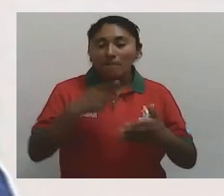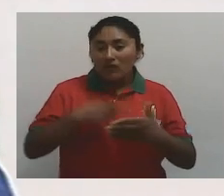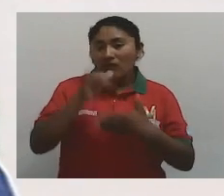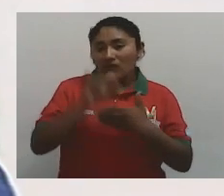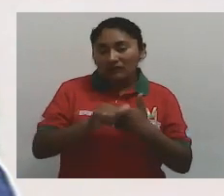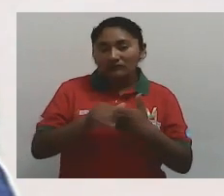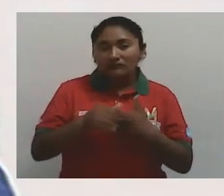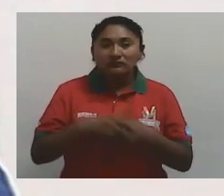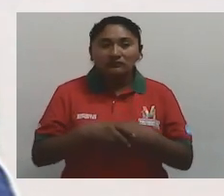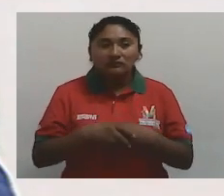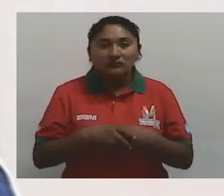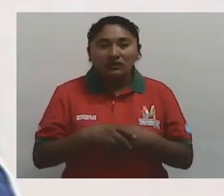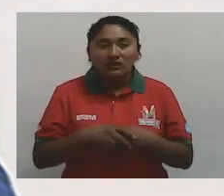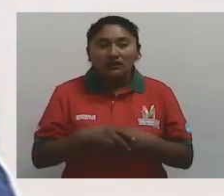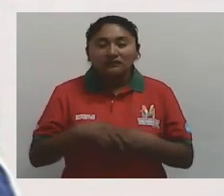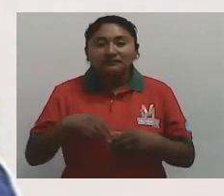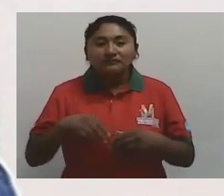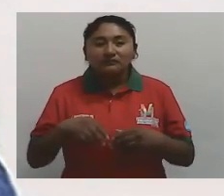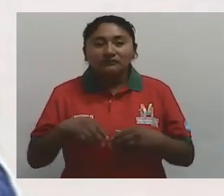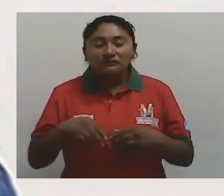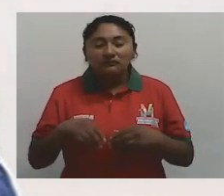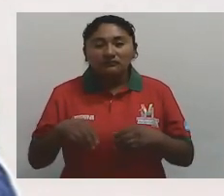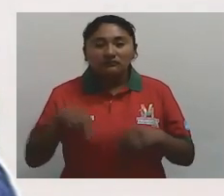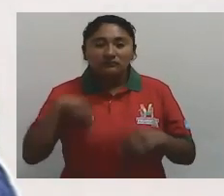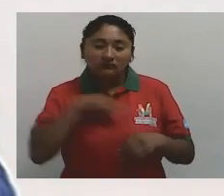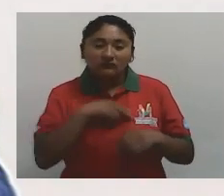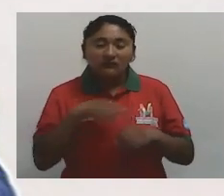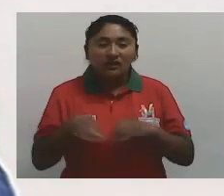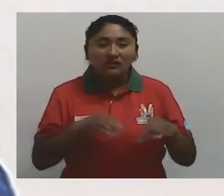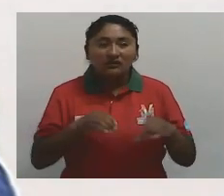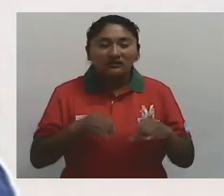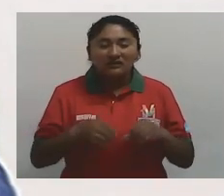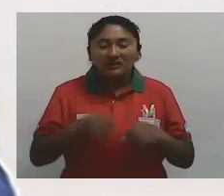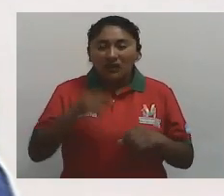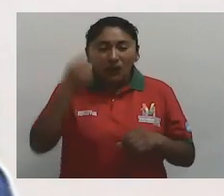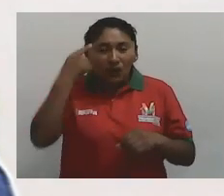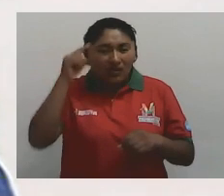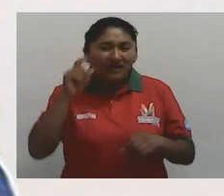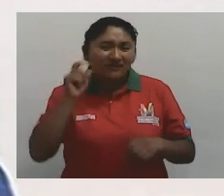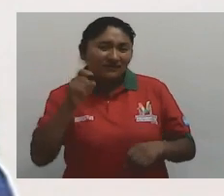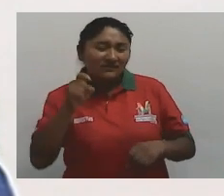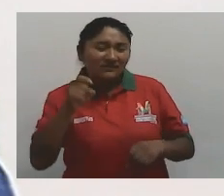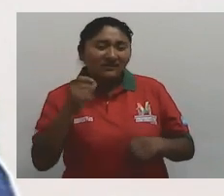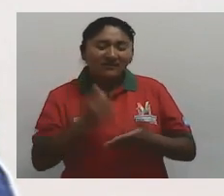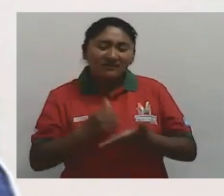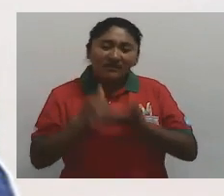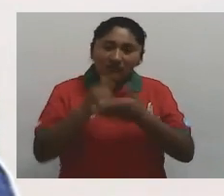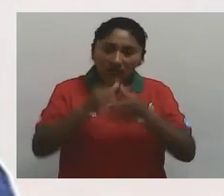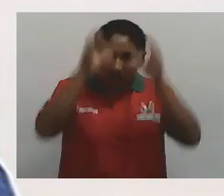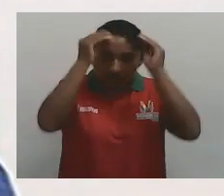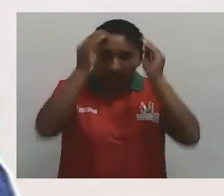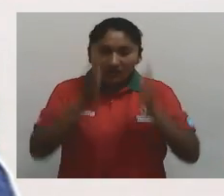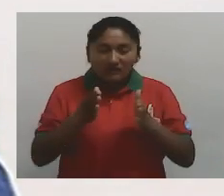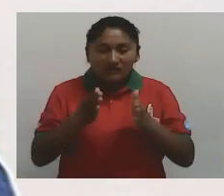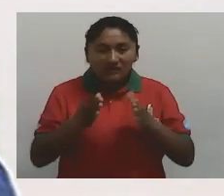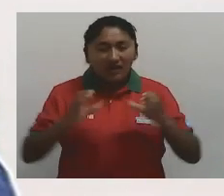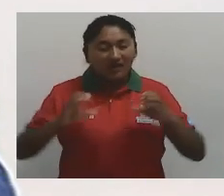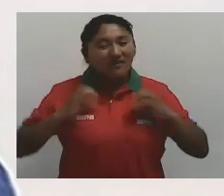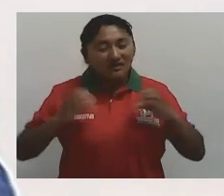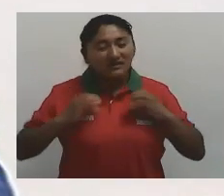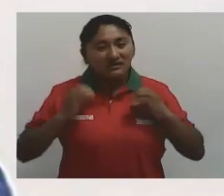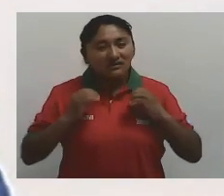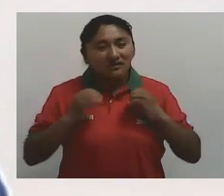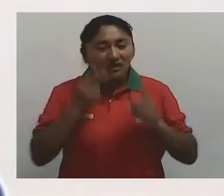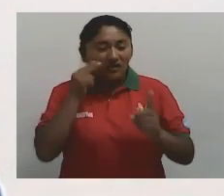que tiene nuestro país de tener que capacitar a los profesores rumbo a qué, a los Juegos Deportivos Plurinacionales, nivel